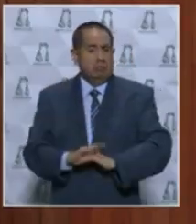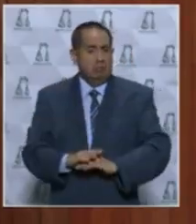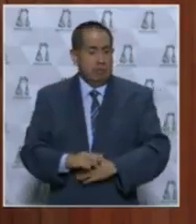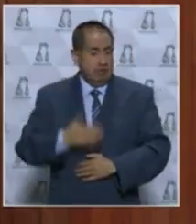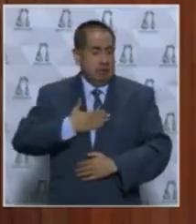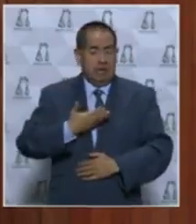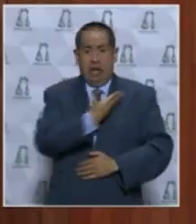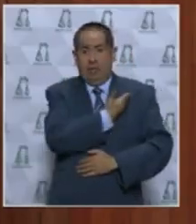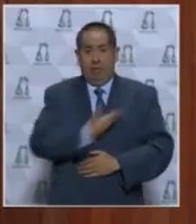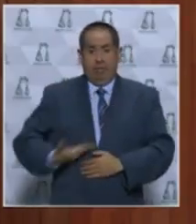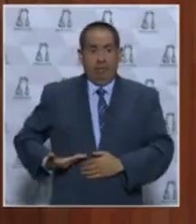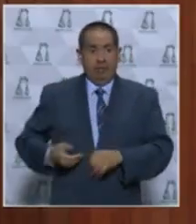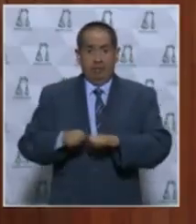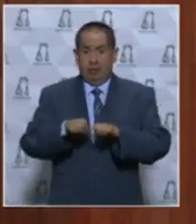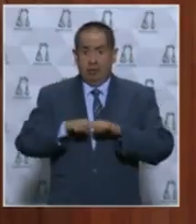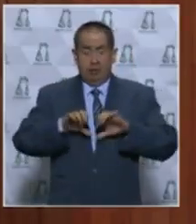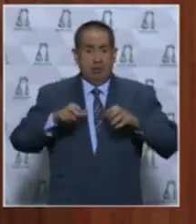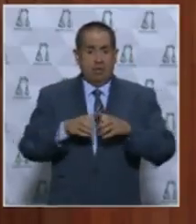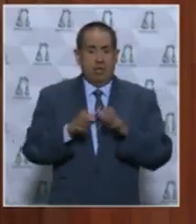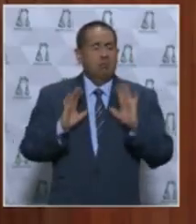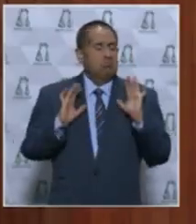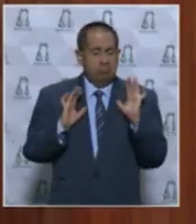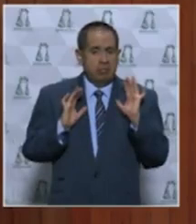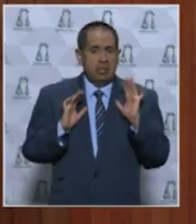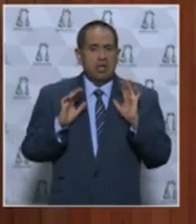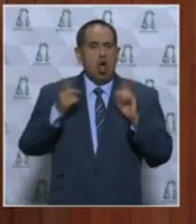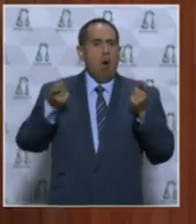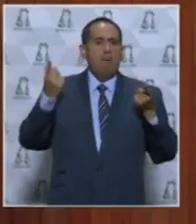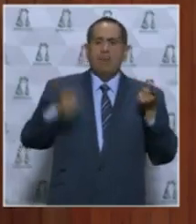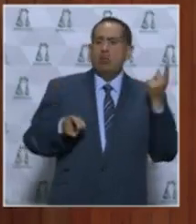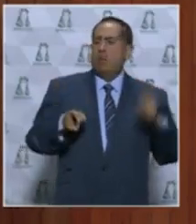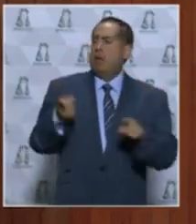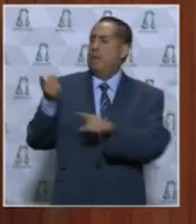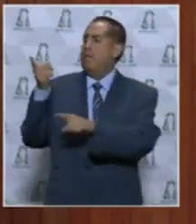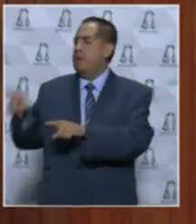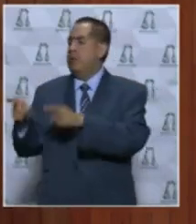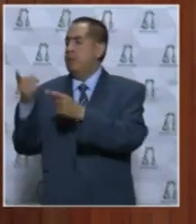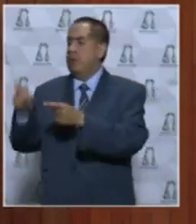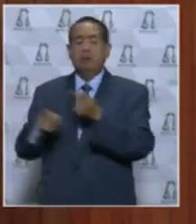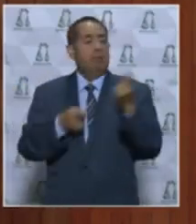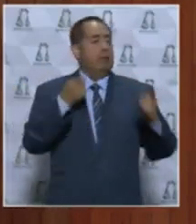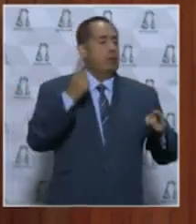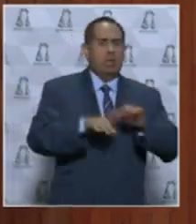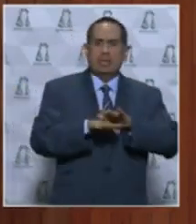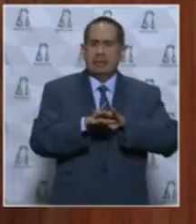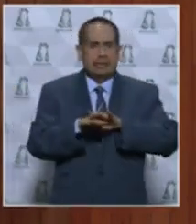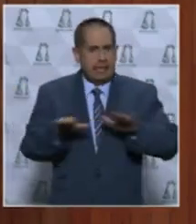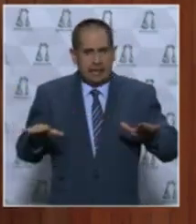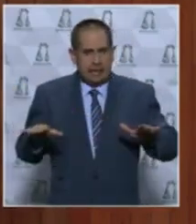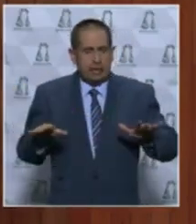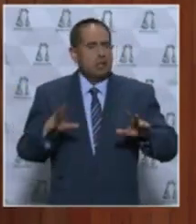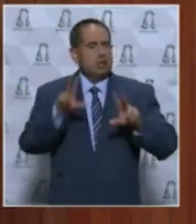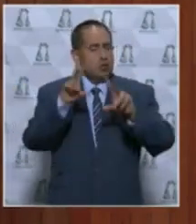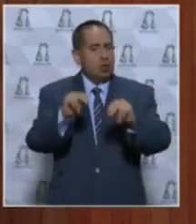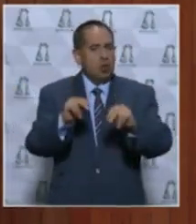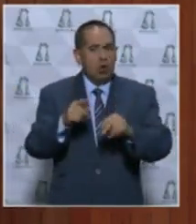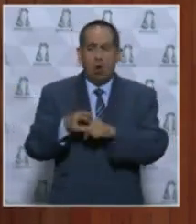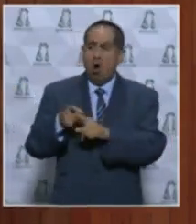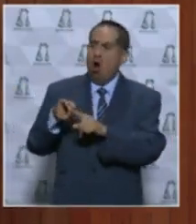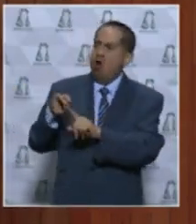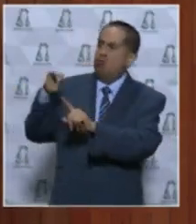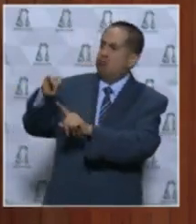no será más el poder de los poderes ni buscarán someter